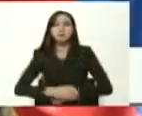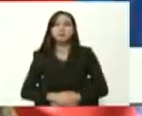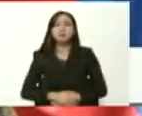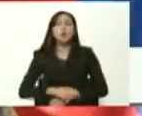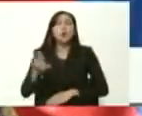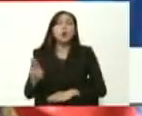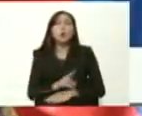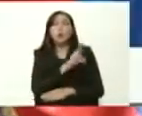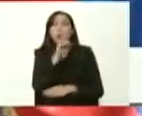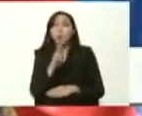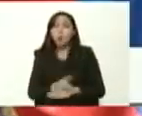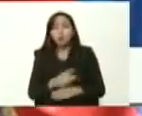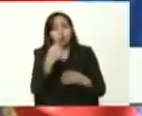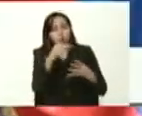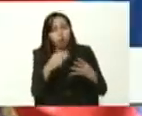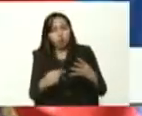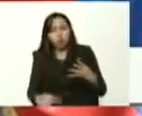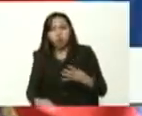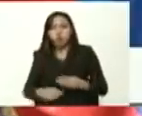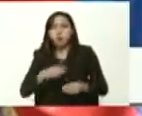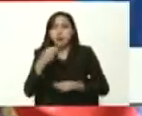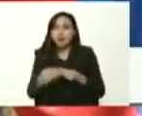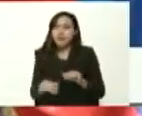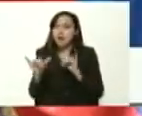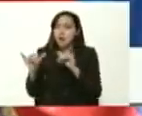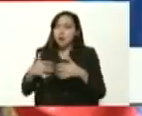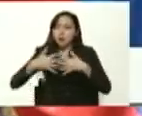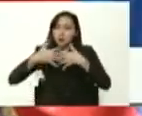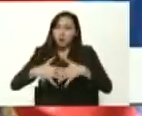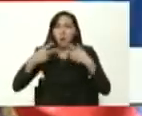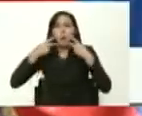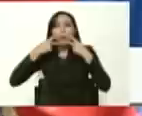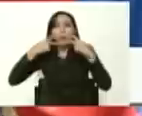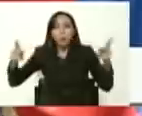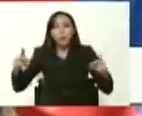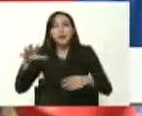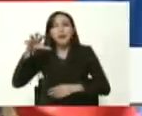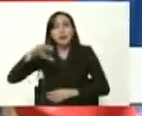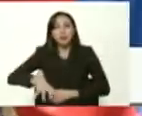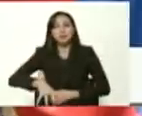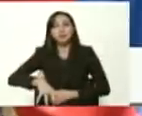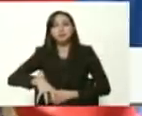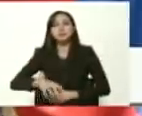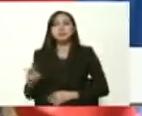utilizaba la materia prima de la propia empresa pública del Estado venezolano